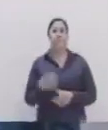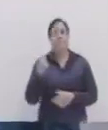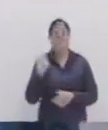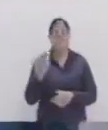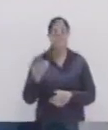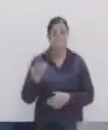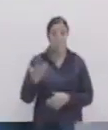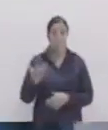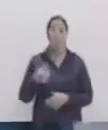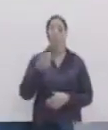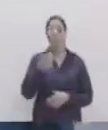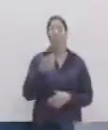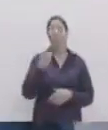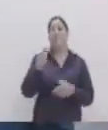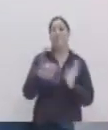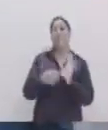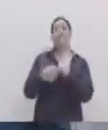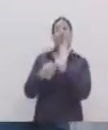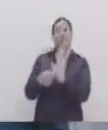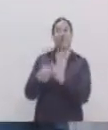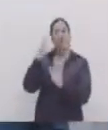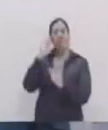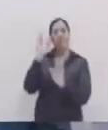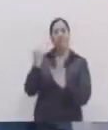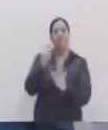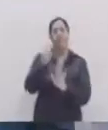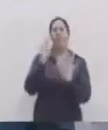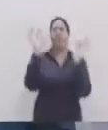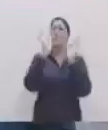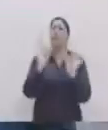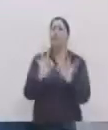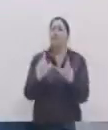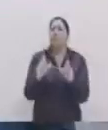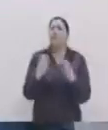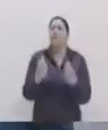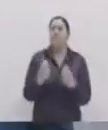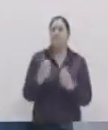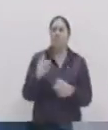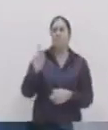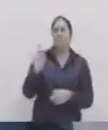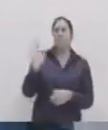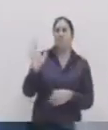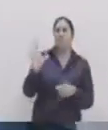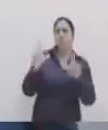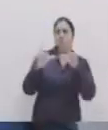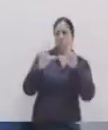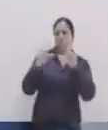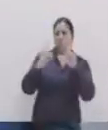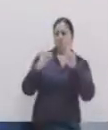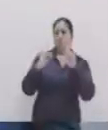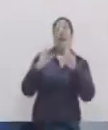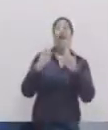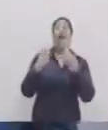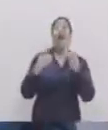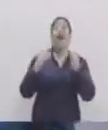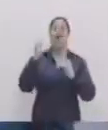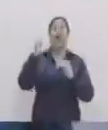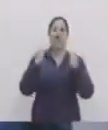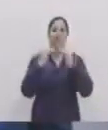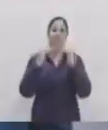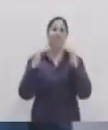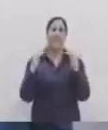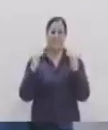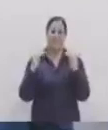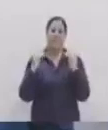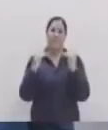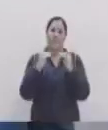¿Estamos? Sí. Y así se van a presentar, porque es la forma en la cual su carga está equilibrada. Aquí se